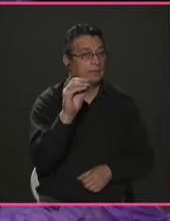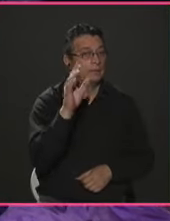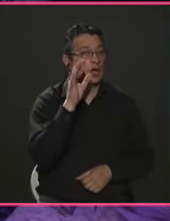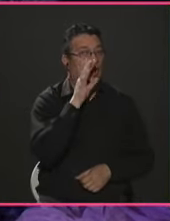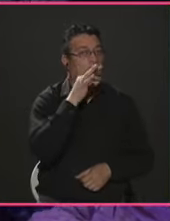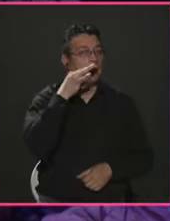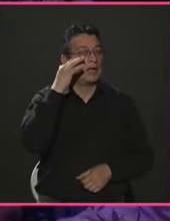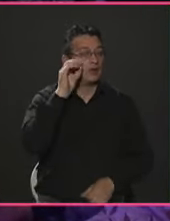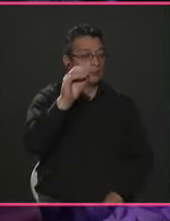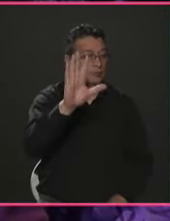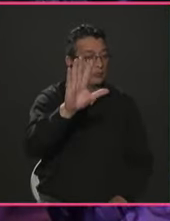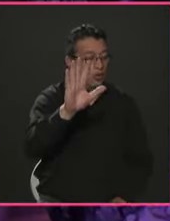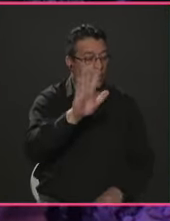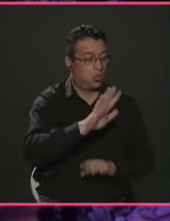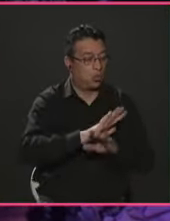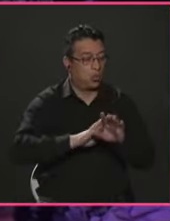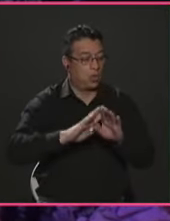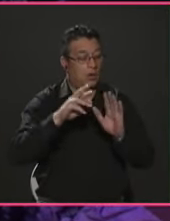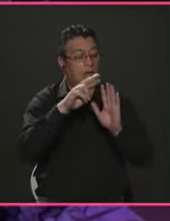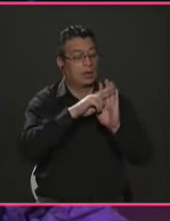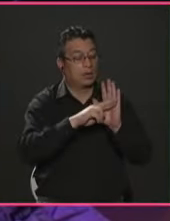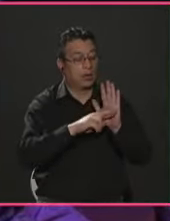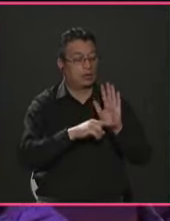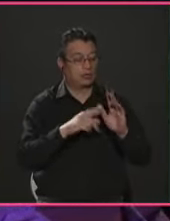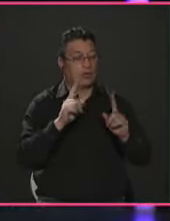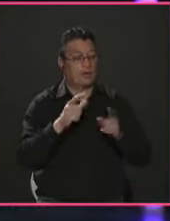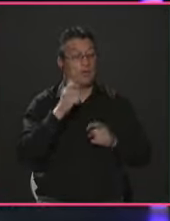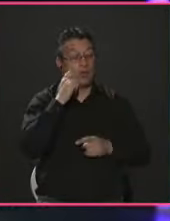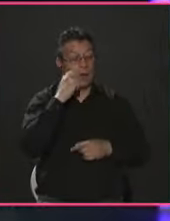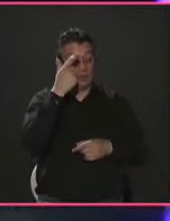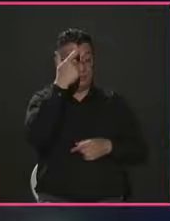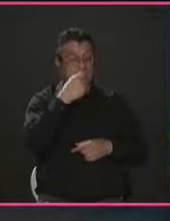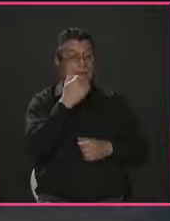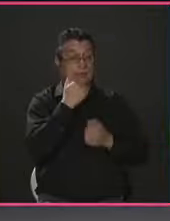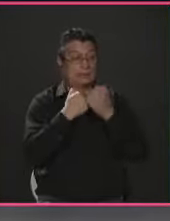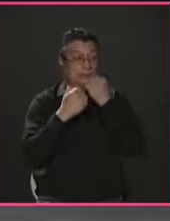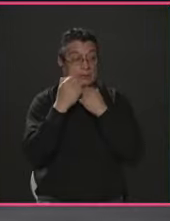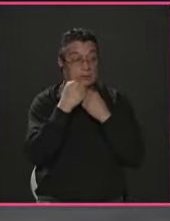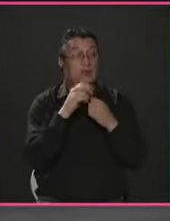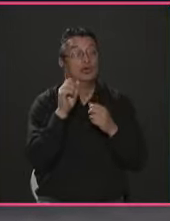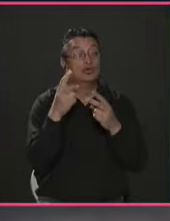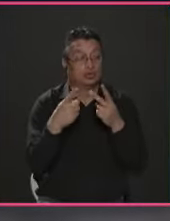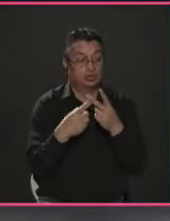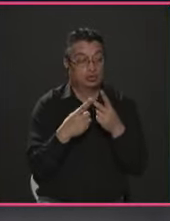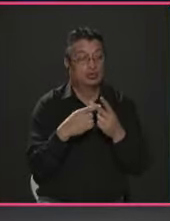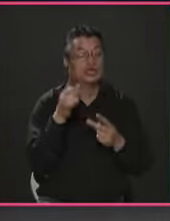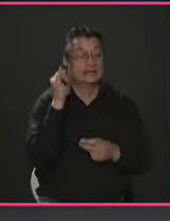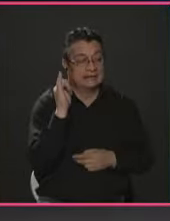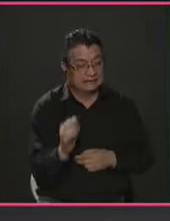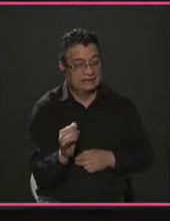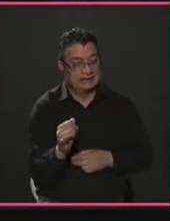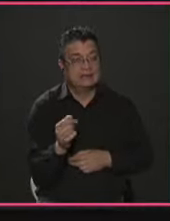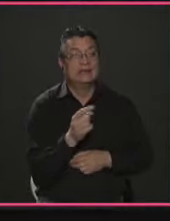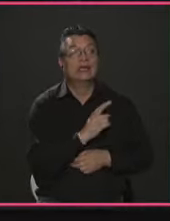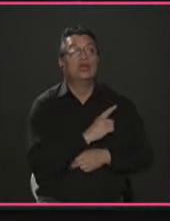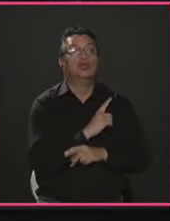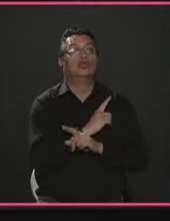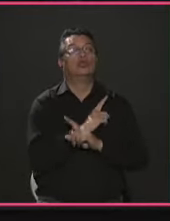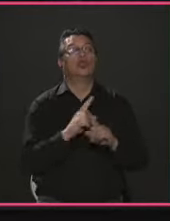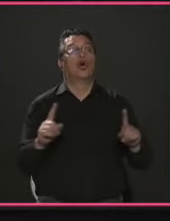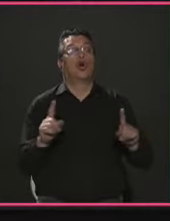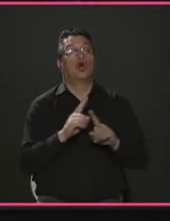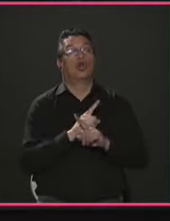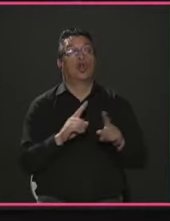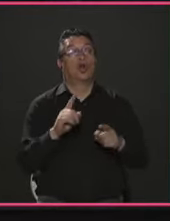humanos tenemos el problema más allá de La regulación en que estamos preocupados y el segundo Esto sí señoras y señores no no no